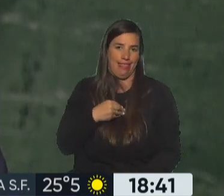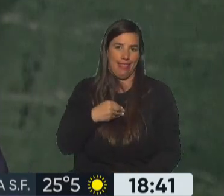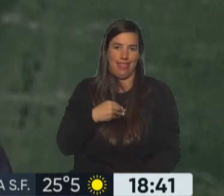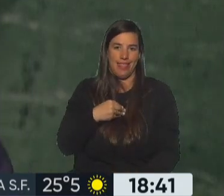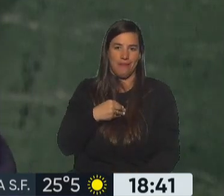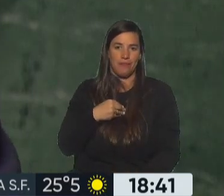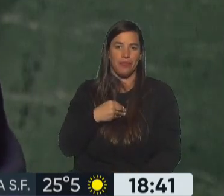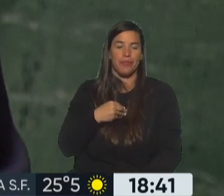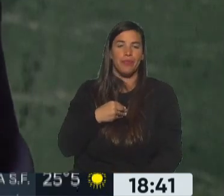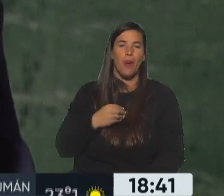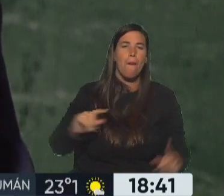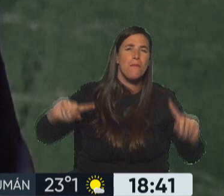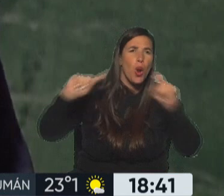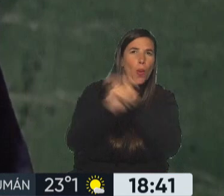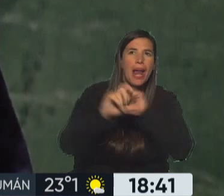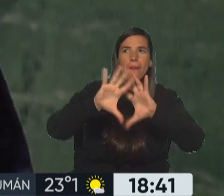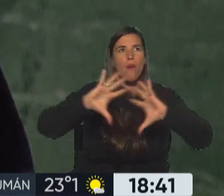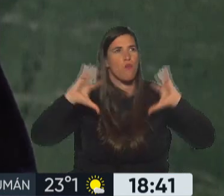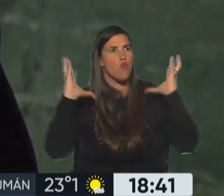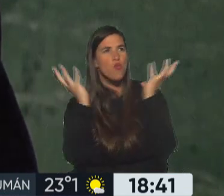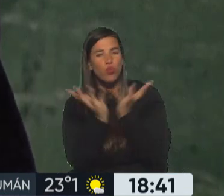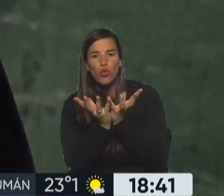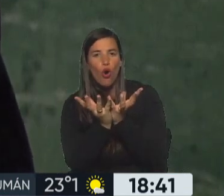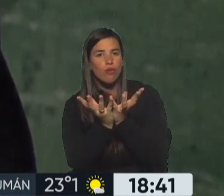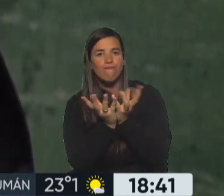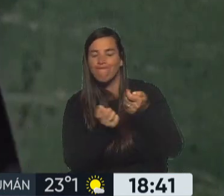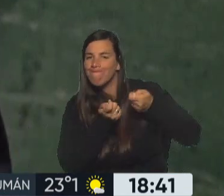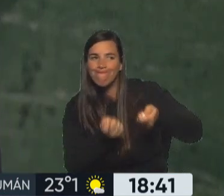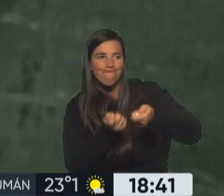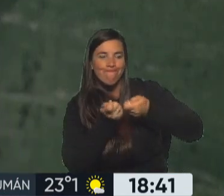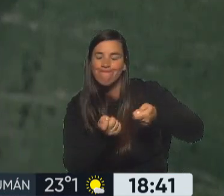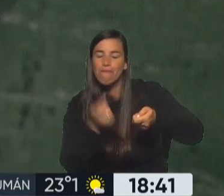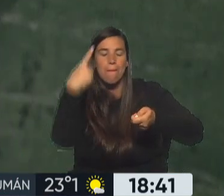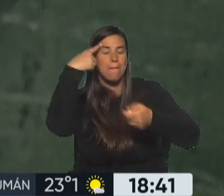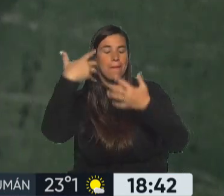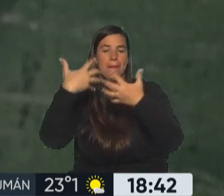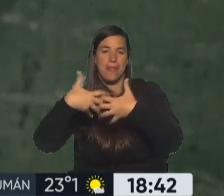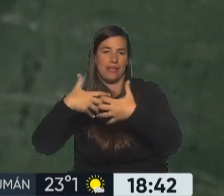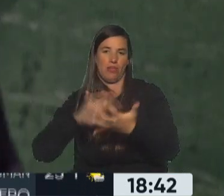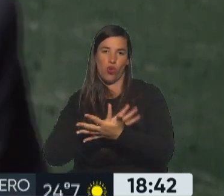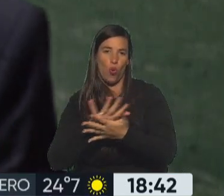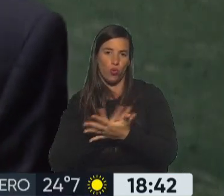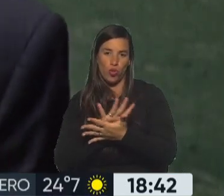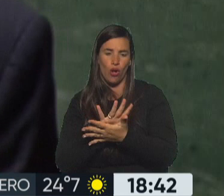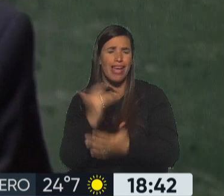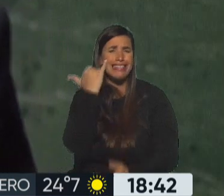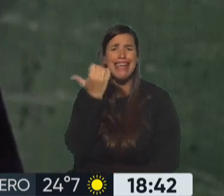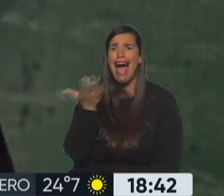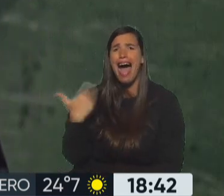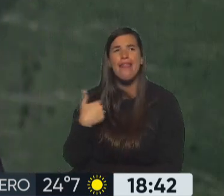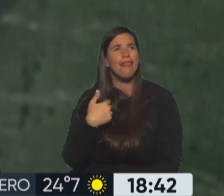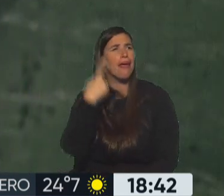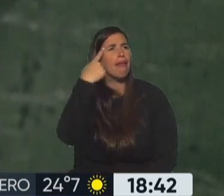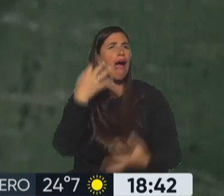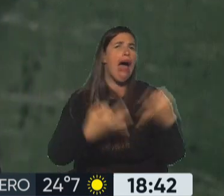Los problemas del mundo exigen soluciones. Ya usamos mucho tiempo diagnosticando los problemas.